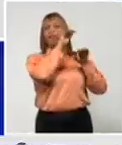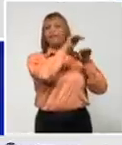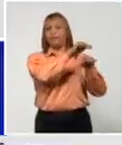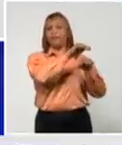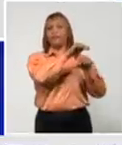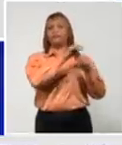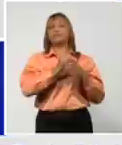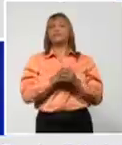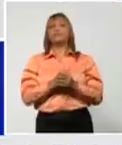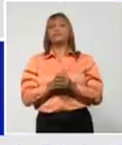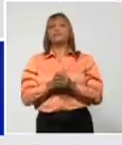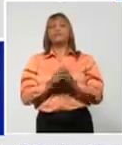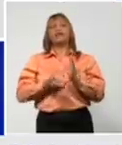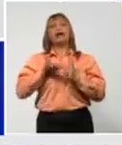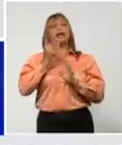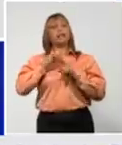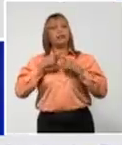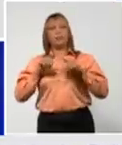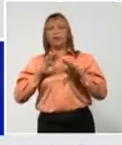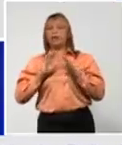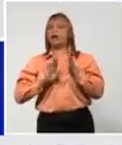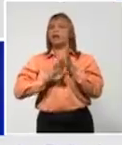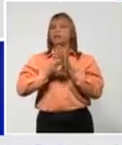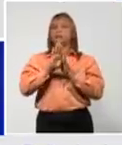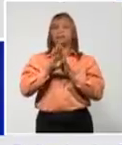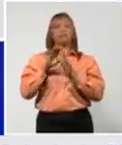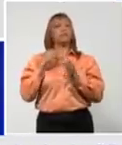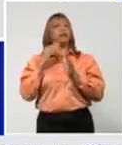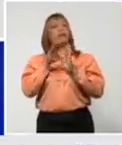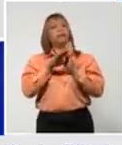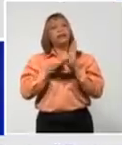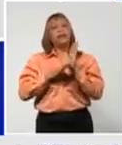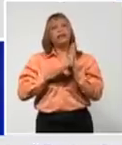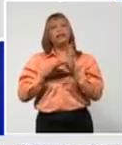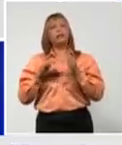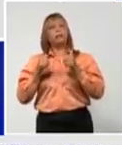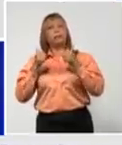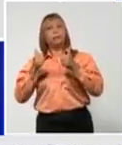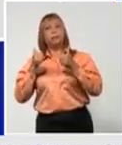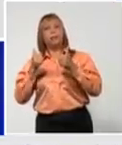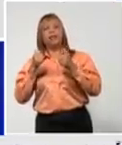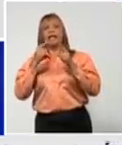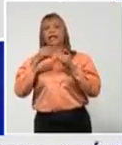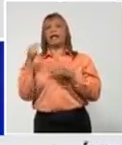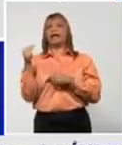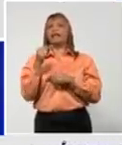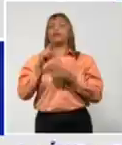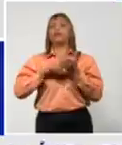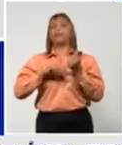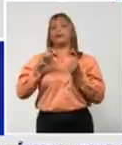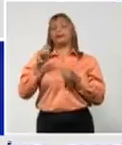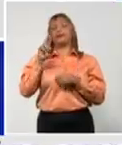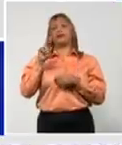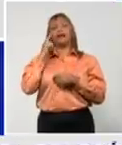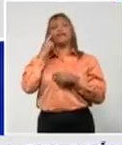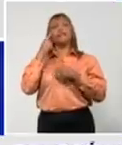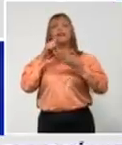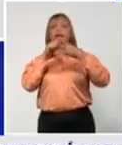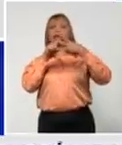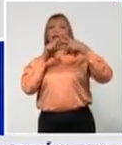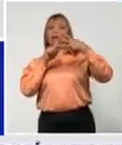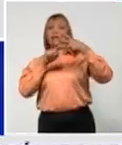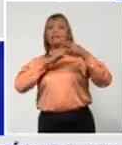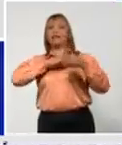el protocolo y recuperado clínicamente y negativo su PCR. Ahí ven las tres curvas que